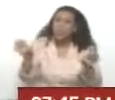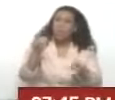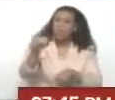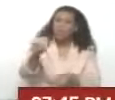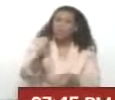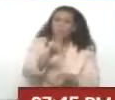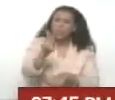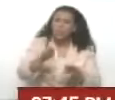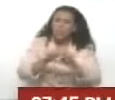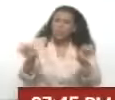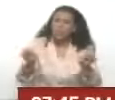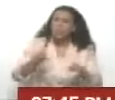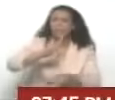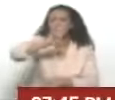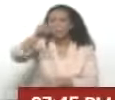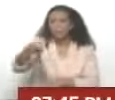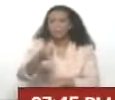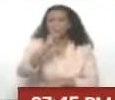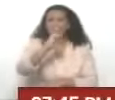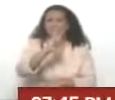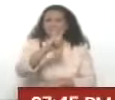unidad educativa Guillermo Cova,